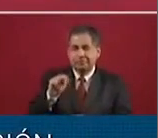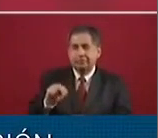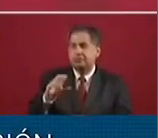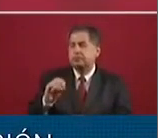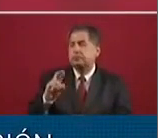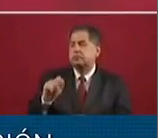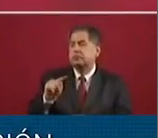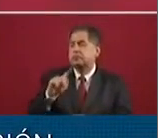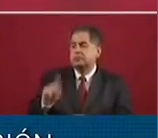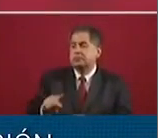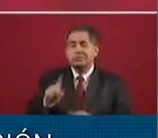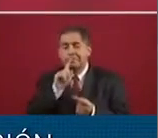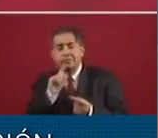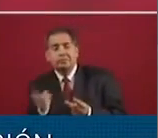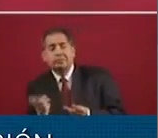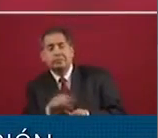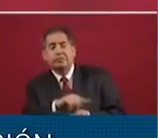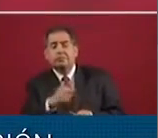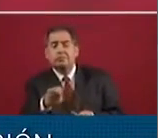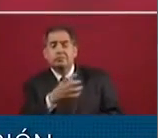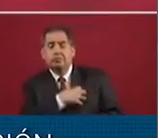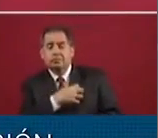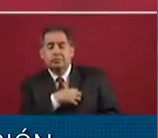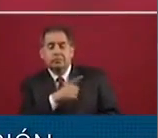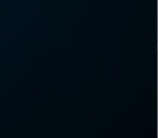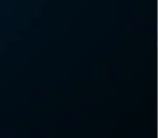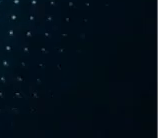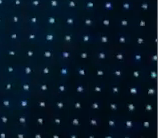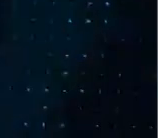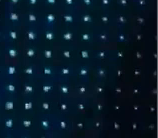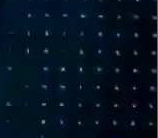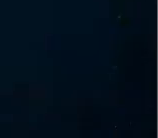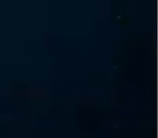capitanes y otros que no se sabía.